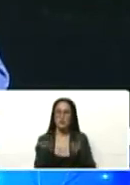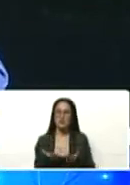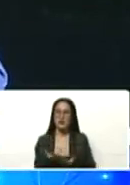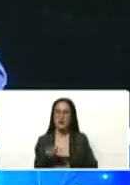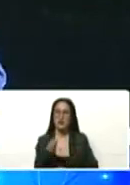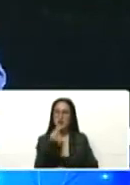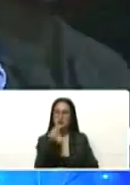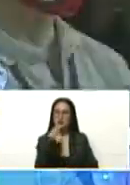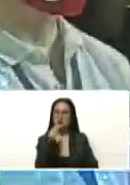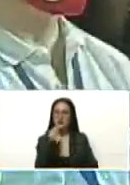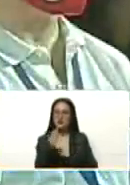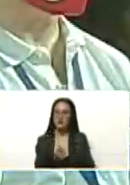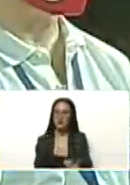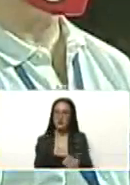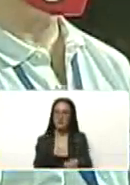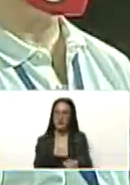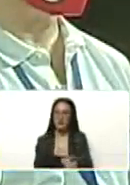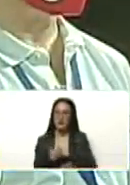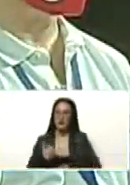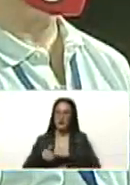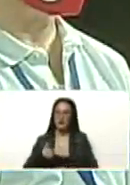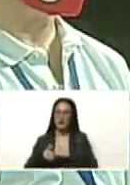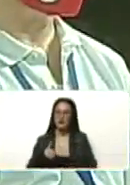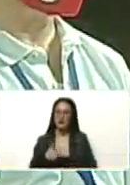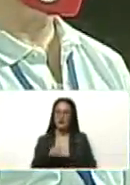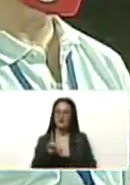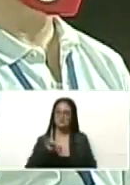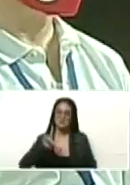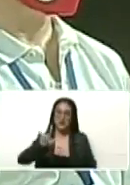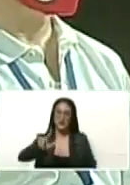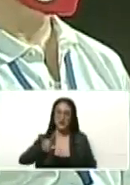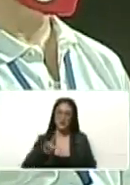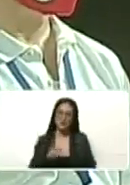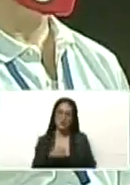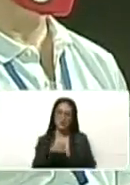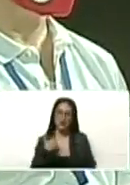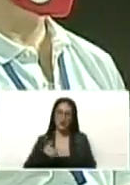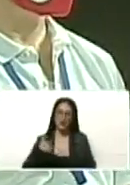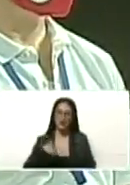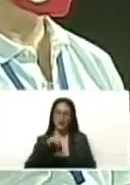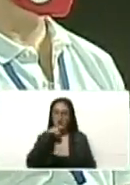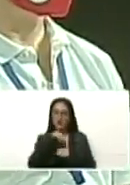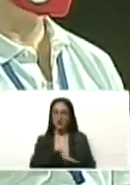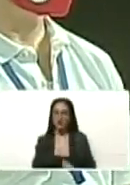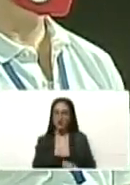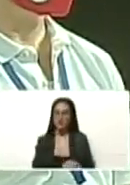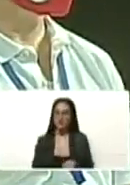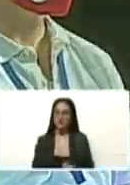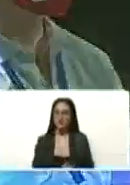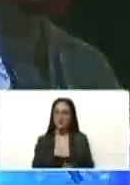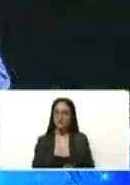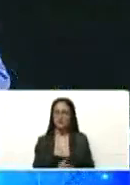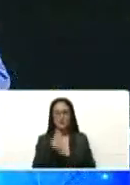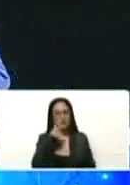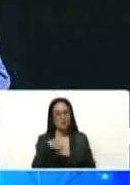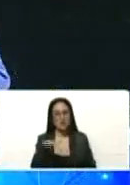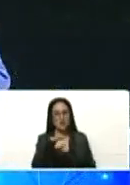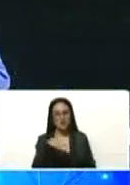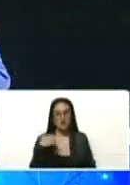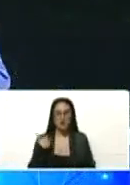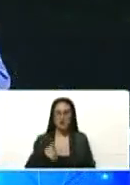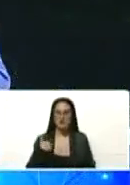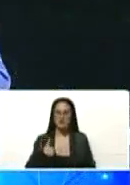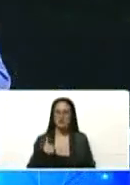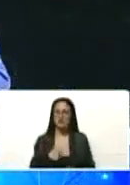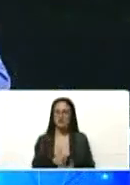Argentina, nuestra hermana Argentina. Amamos a la Argentina, a su historia, a su pueblo.